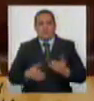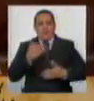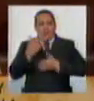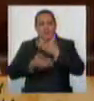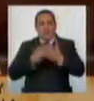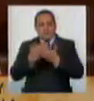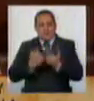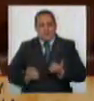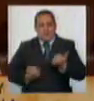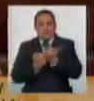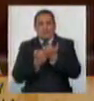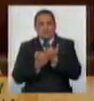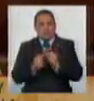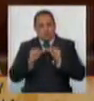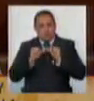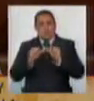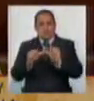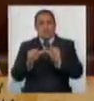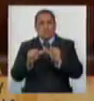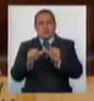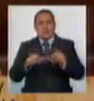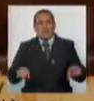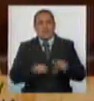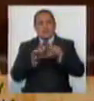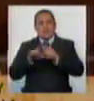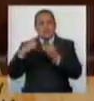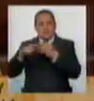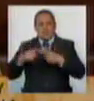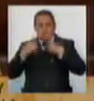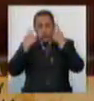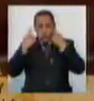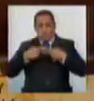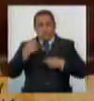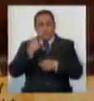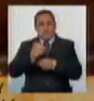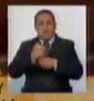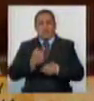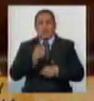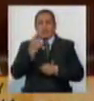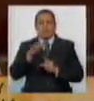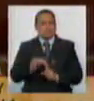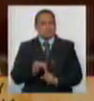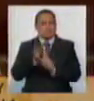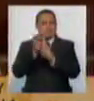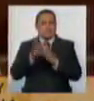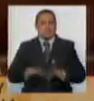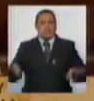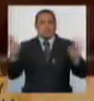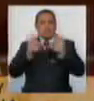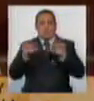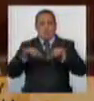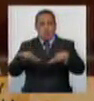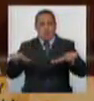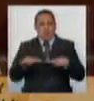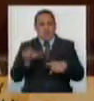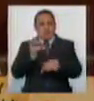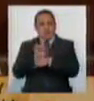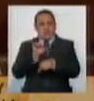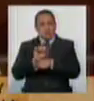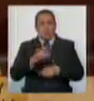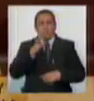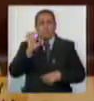Avanzar de manera sostenida y persistente en las líneas de acción es crucial para construir un sistema educativo